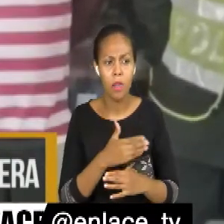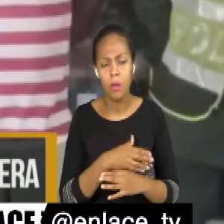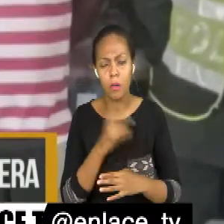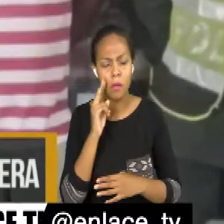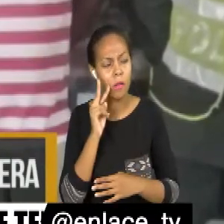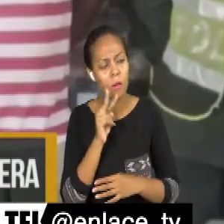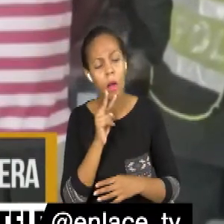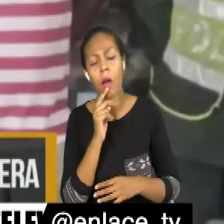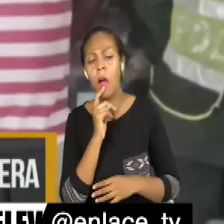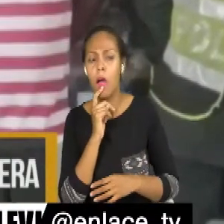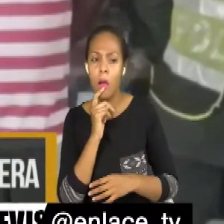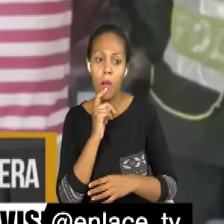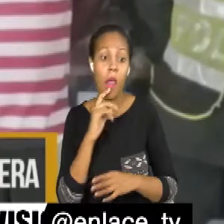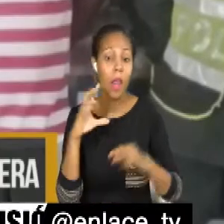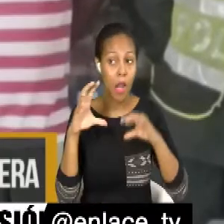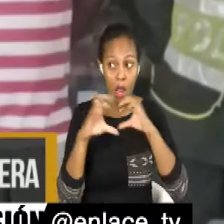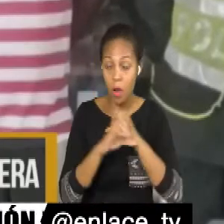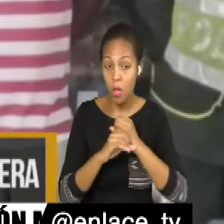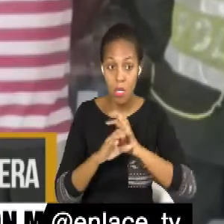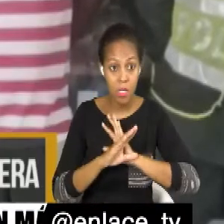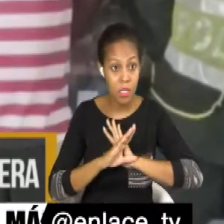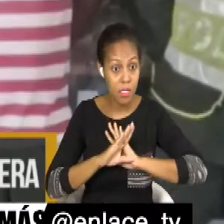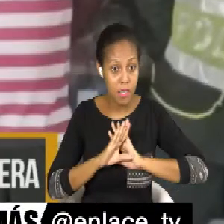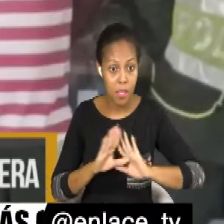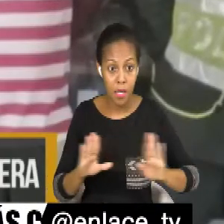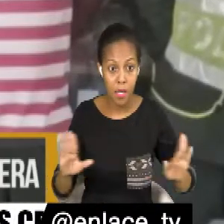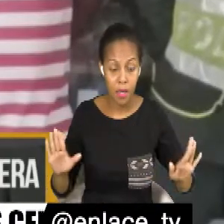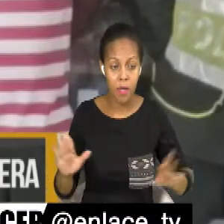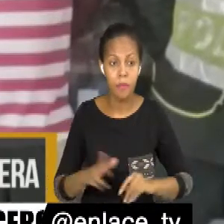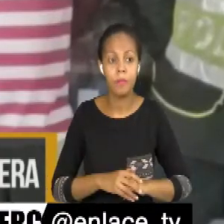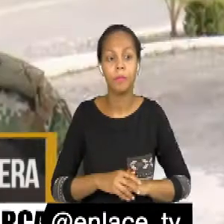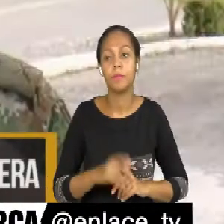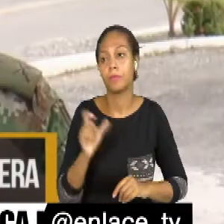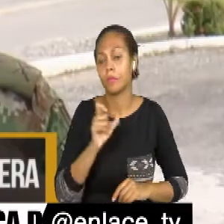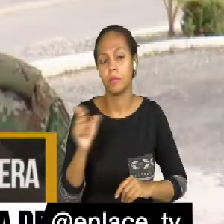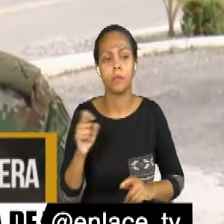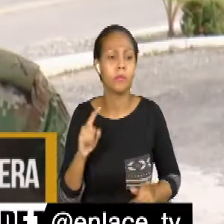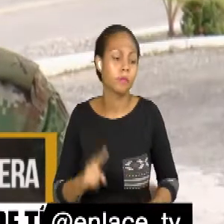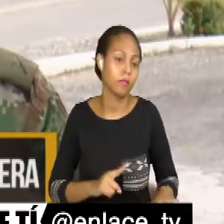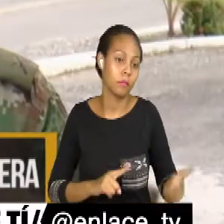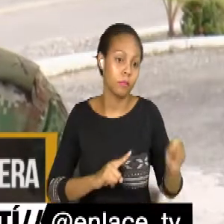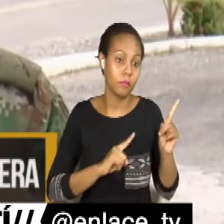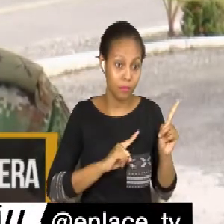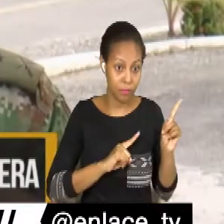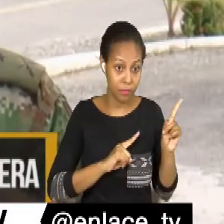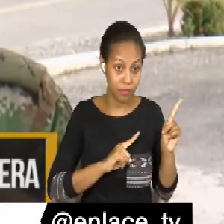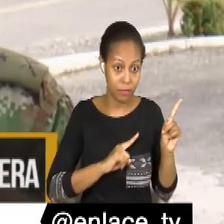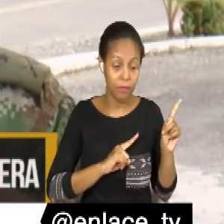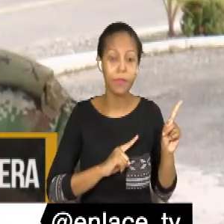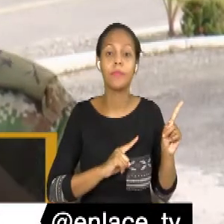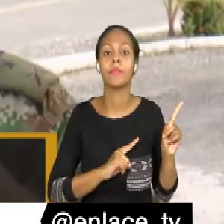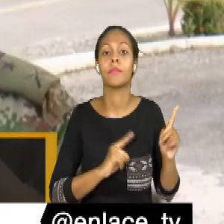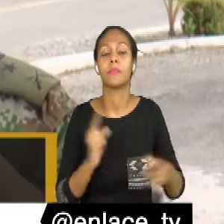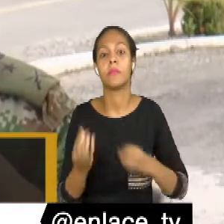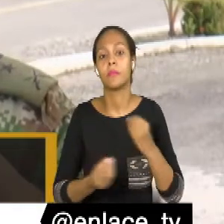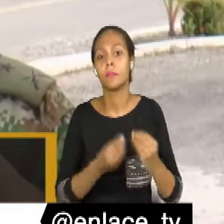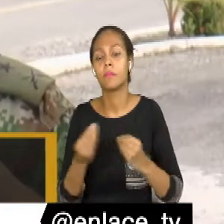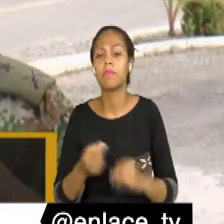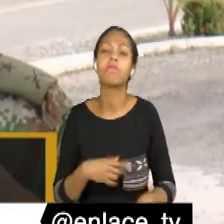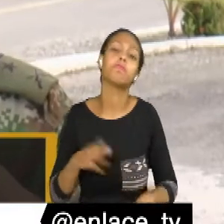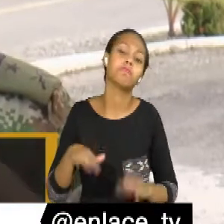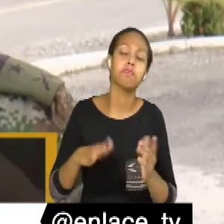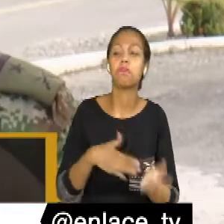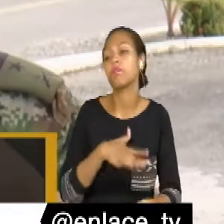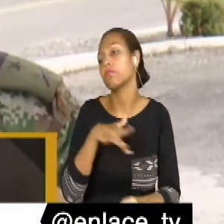pasa? Durante la noche pues el personal del ejército realiza unos movimientos en diferentes